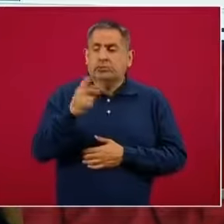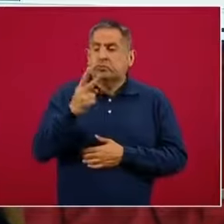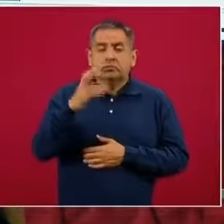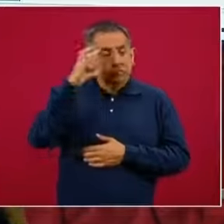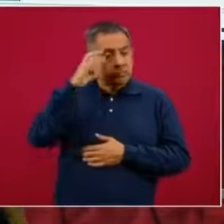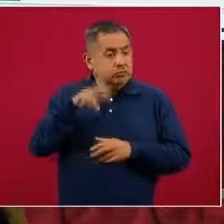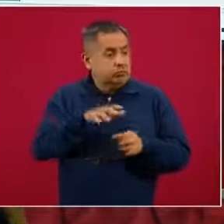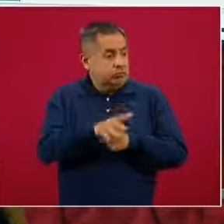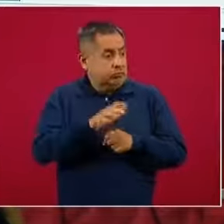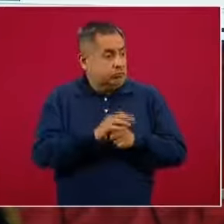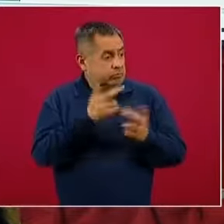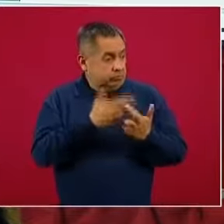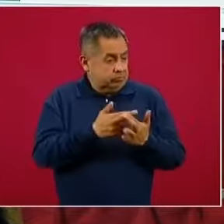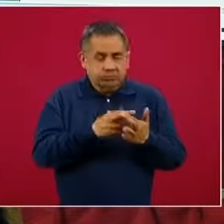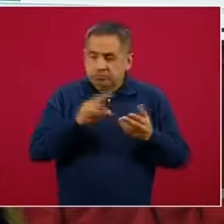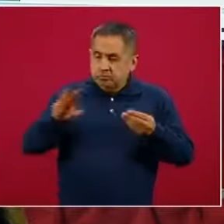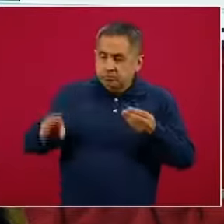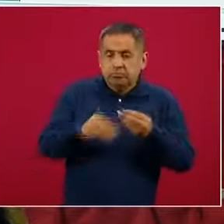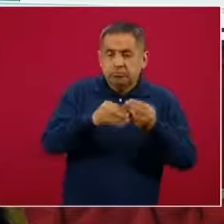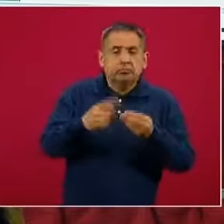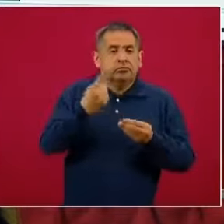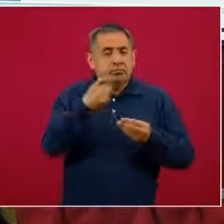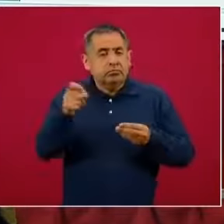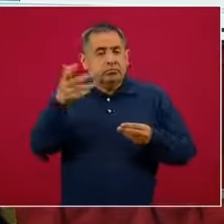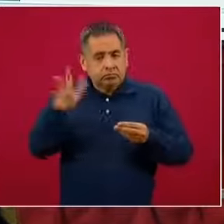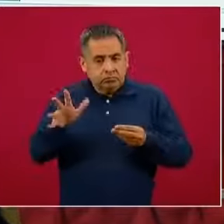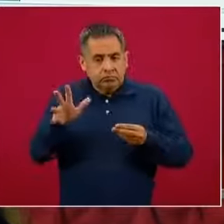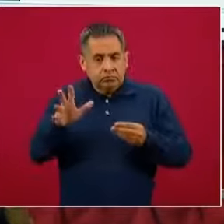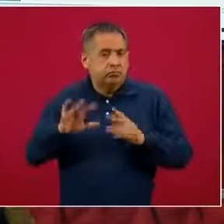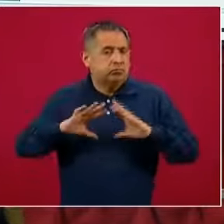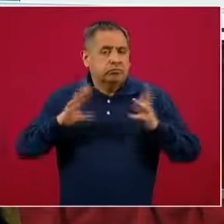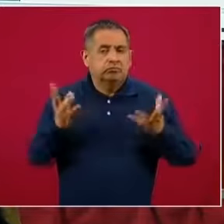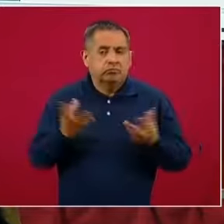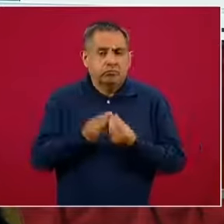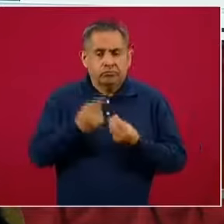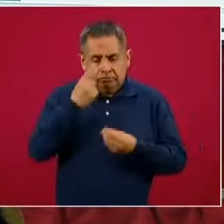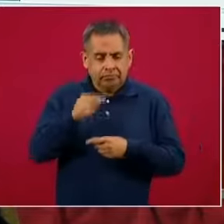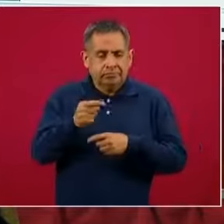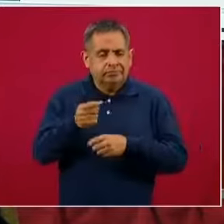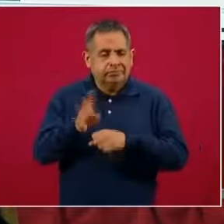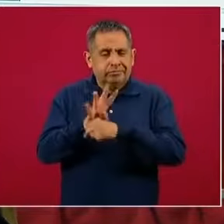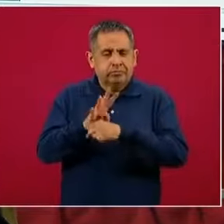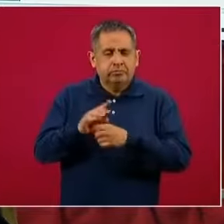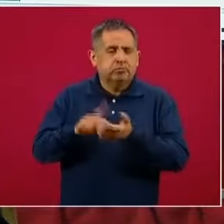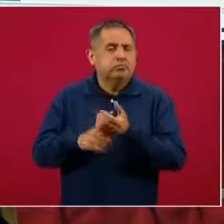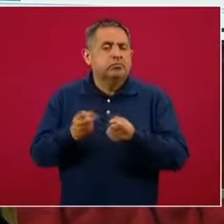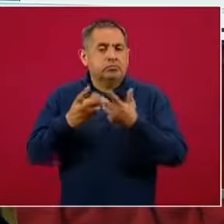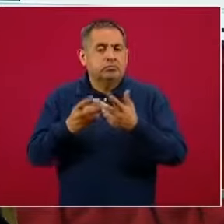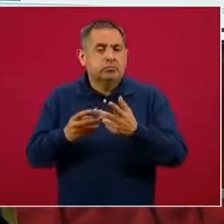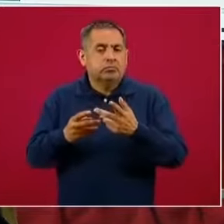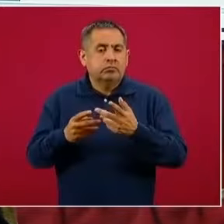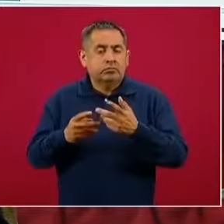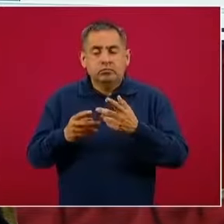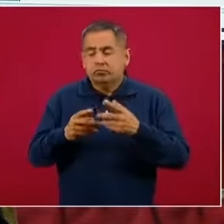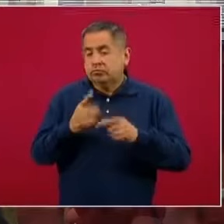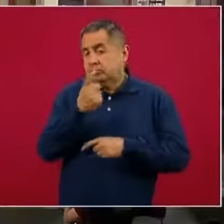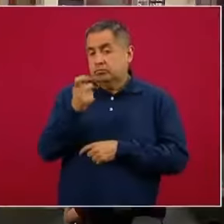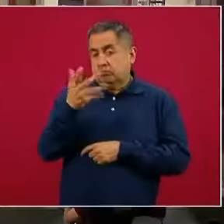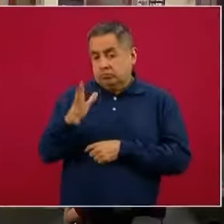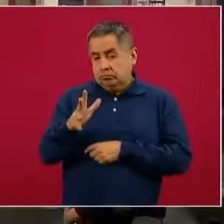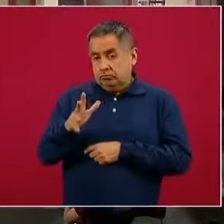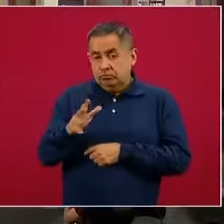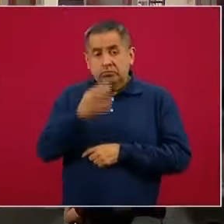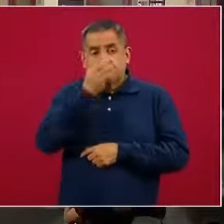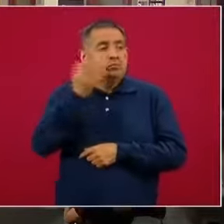totales, estábamos utilizando 110 para COVID y ahora, vamos a llegar a 110, teníamos